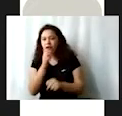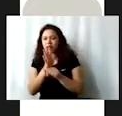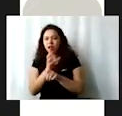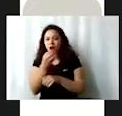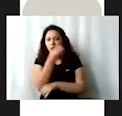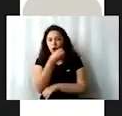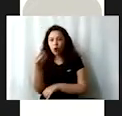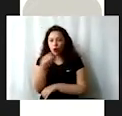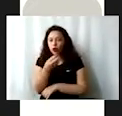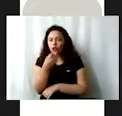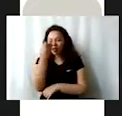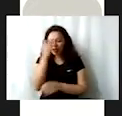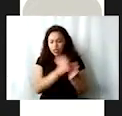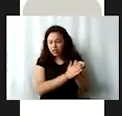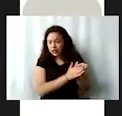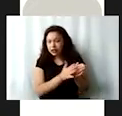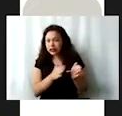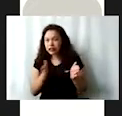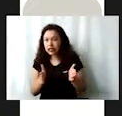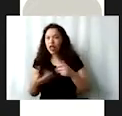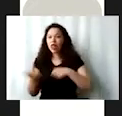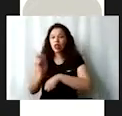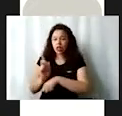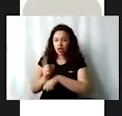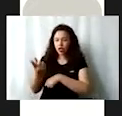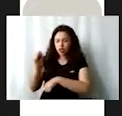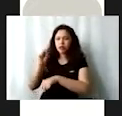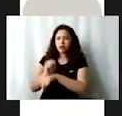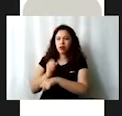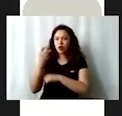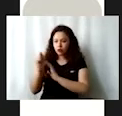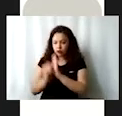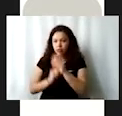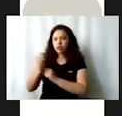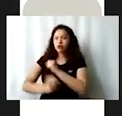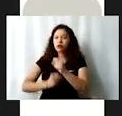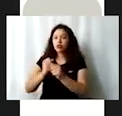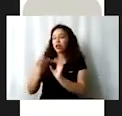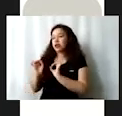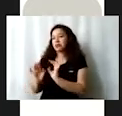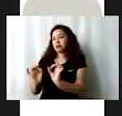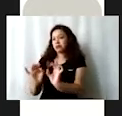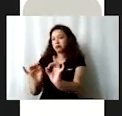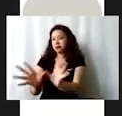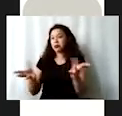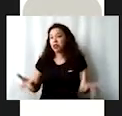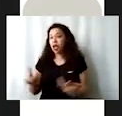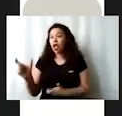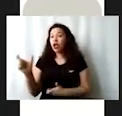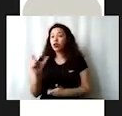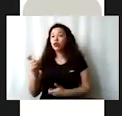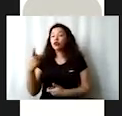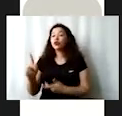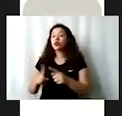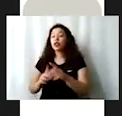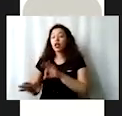en qué periodicidad, la diaria, semanal, mensual, anual, esporádica, de cuándo va a realizar esos